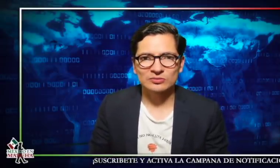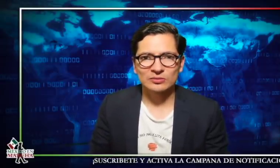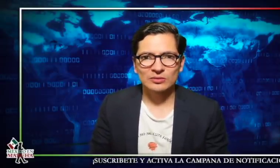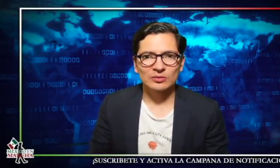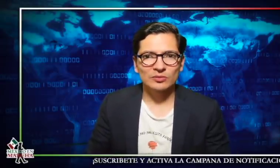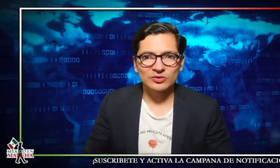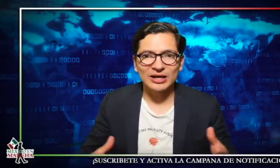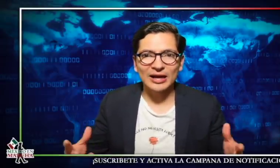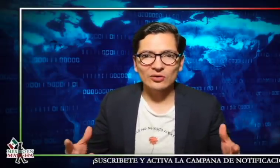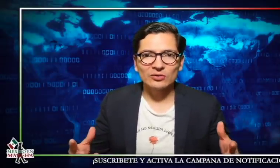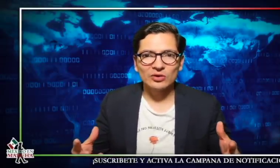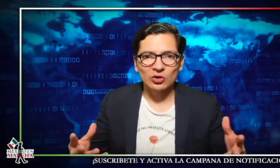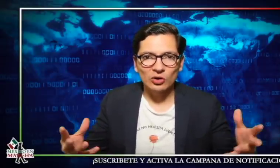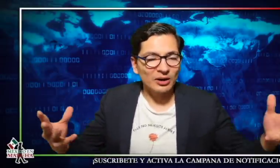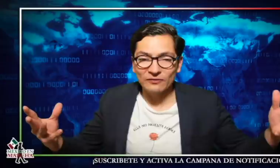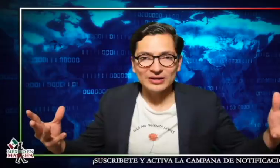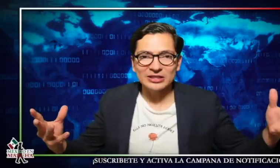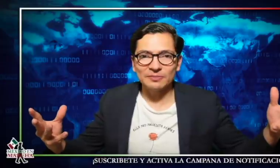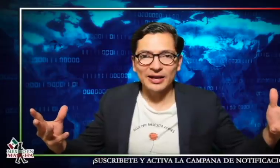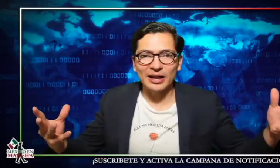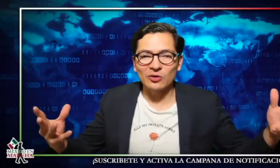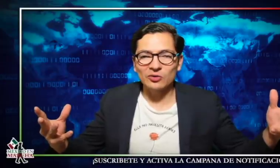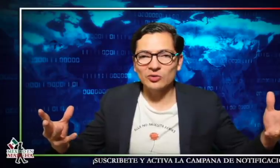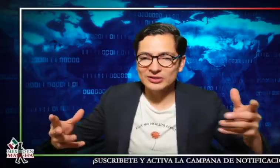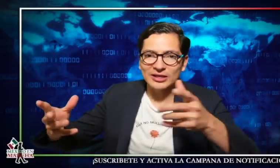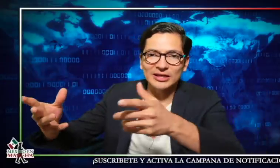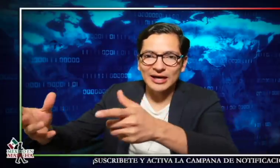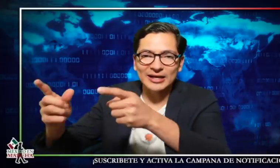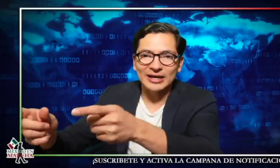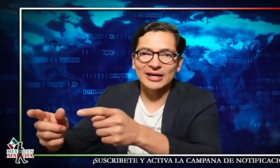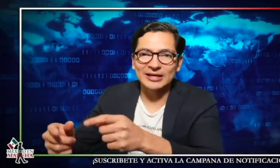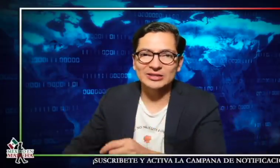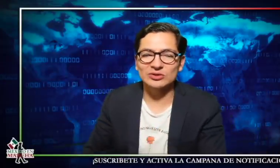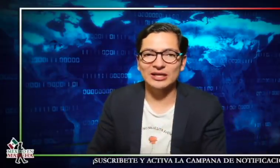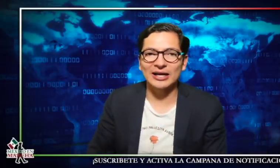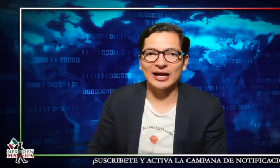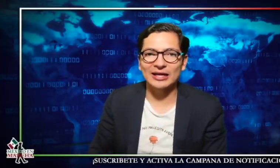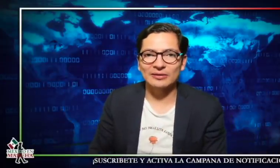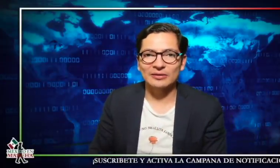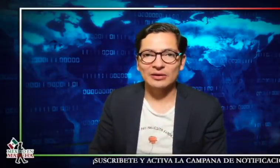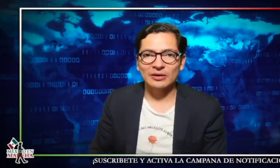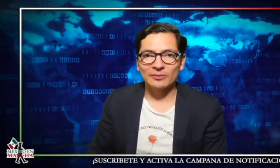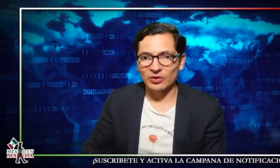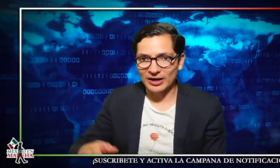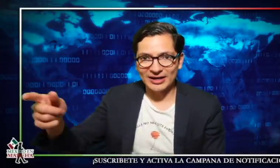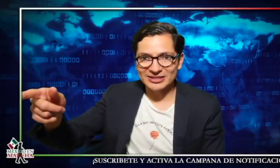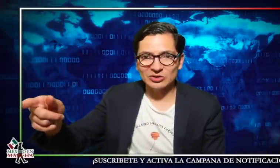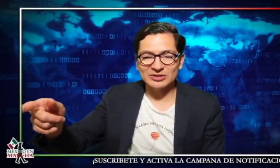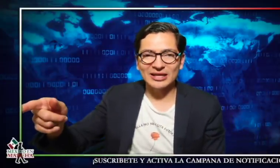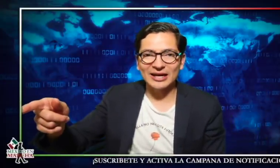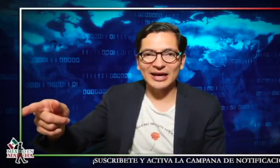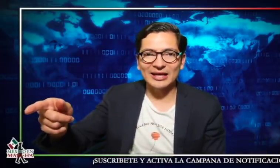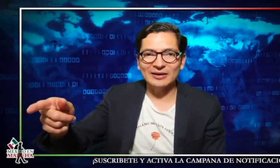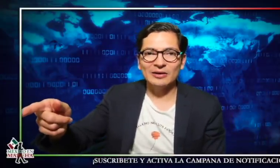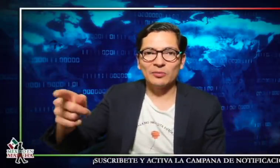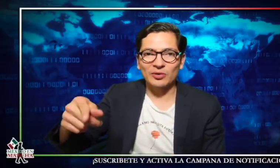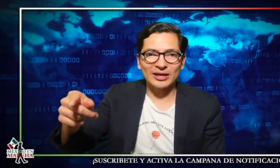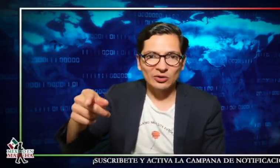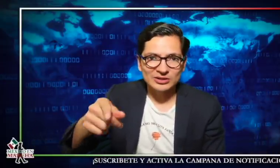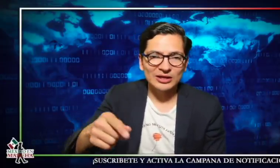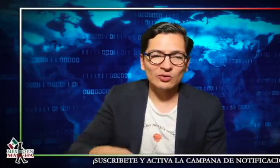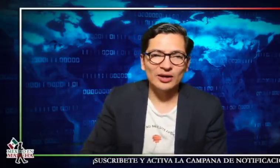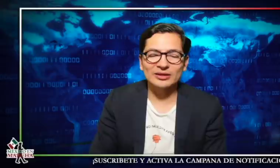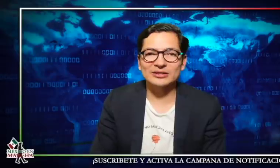dignos pues claro lo más fácil para la onu es criticar que el ejército está en la calle pero el ejército está en la calle